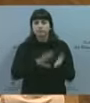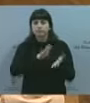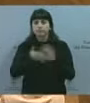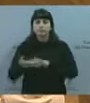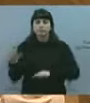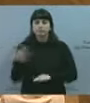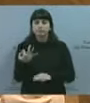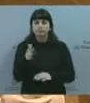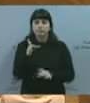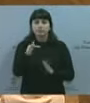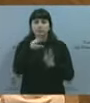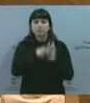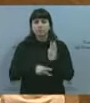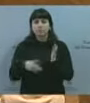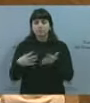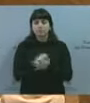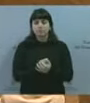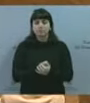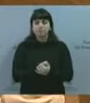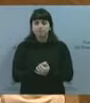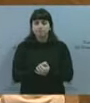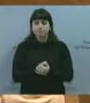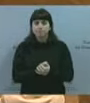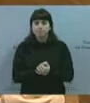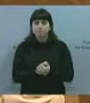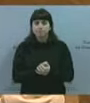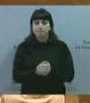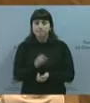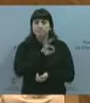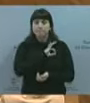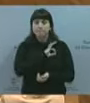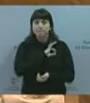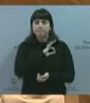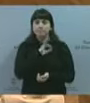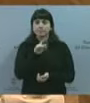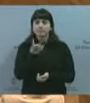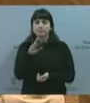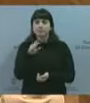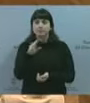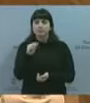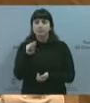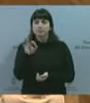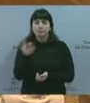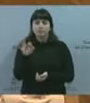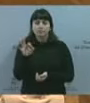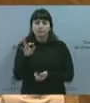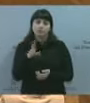atenernos. Señor Queipo, haga su intervención de manera que aquellos